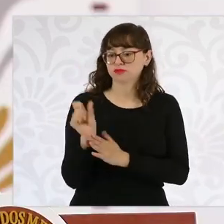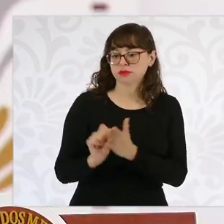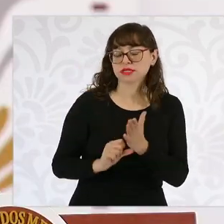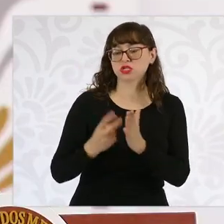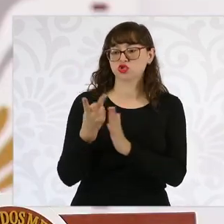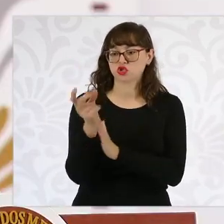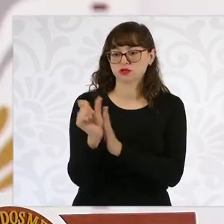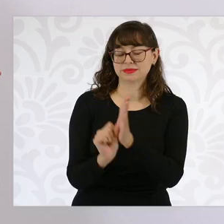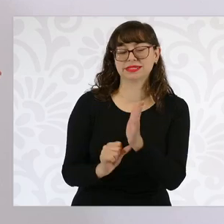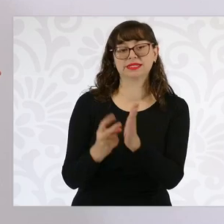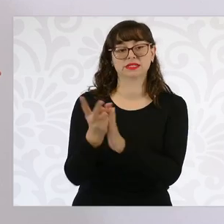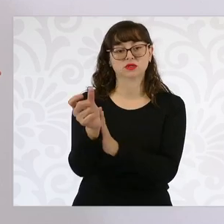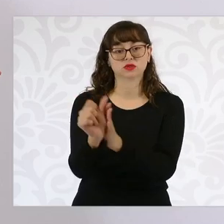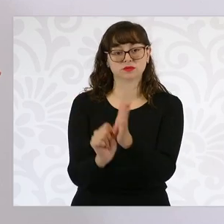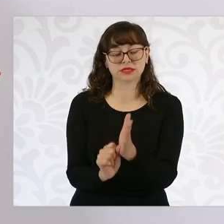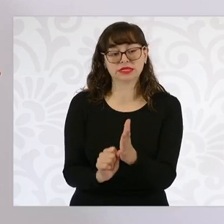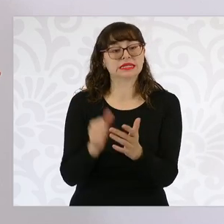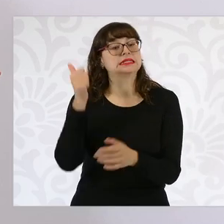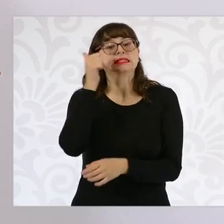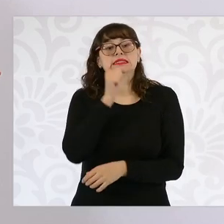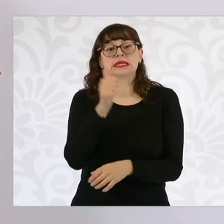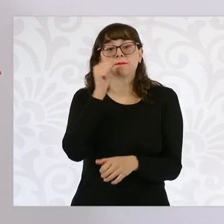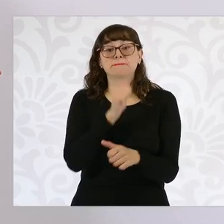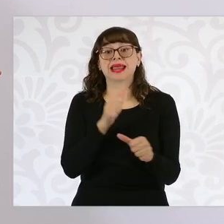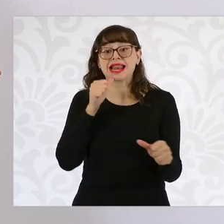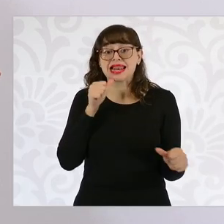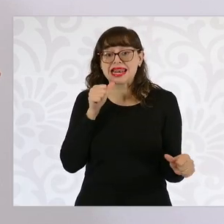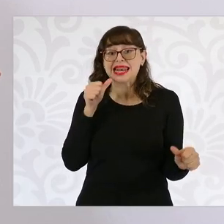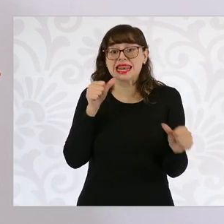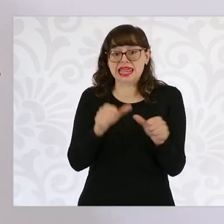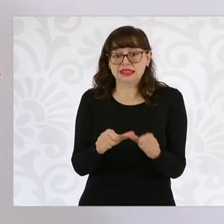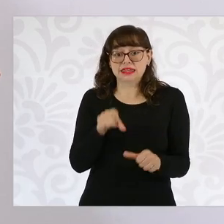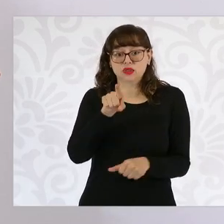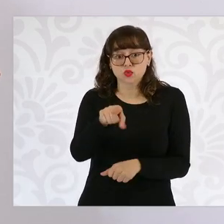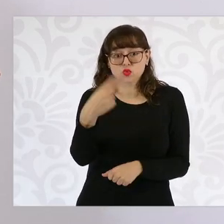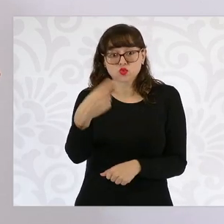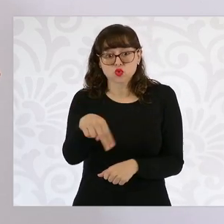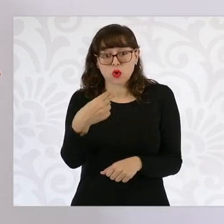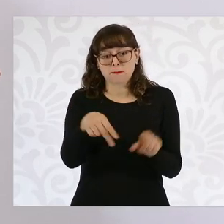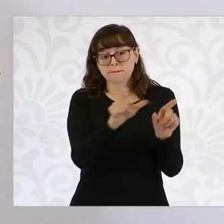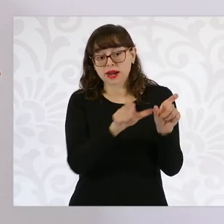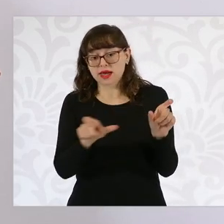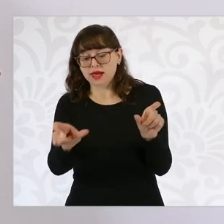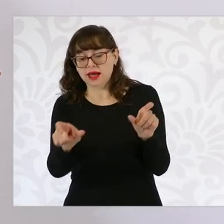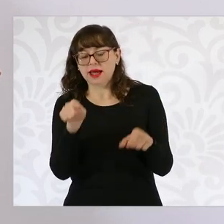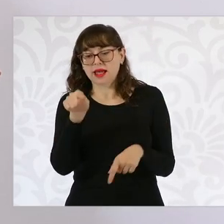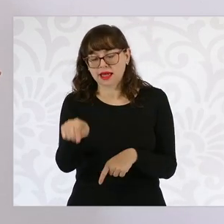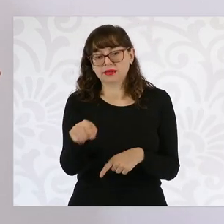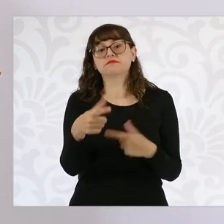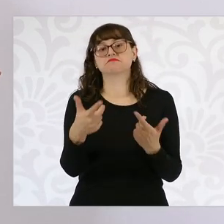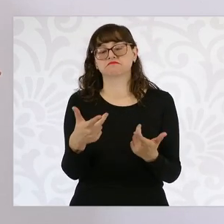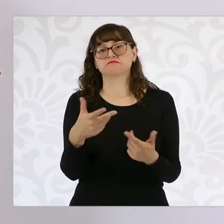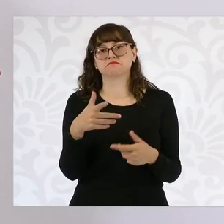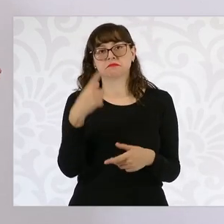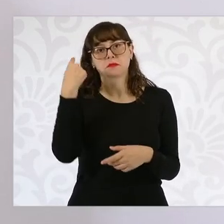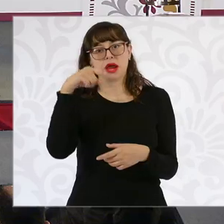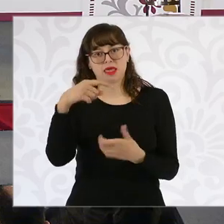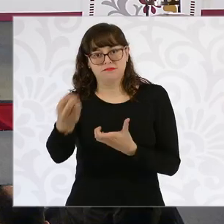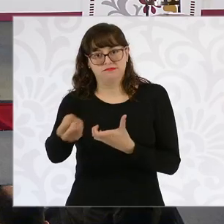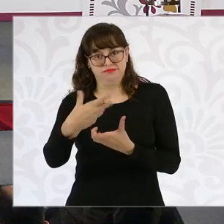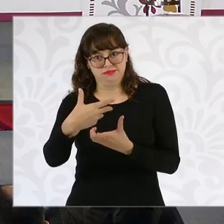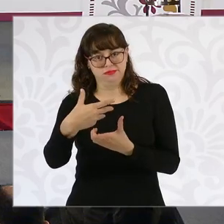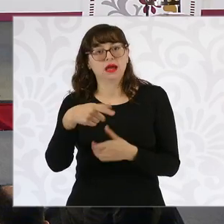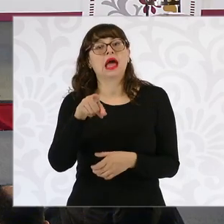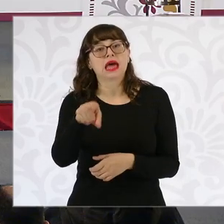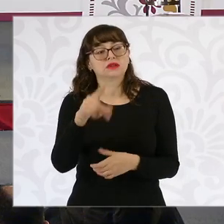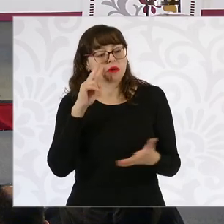y se hace por letra el apellido, de tal manera que días previos estaremos publicando el calendario, pero para que